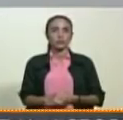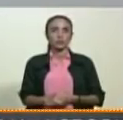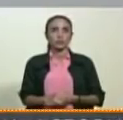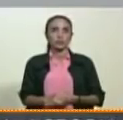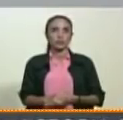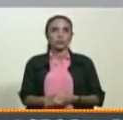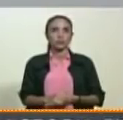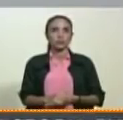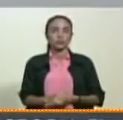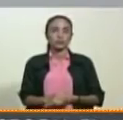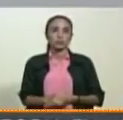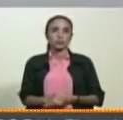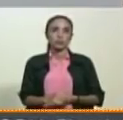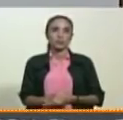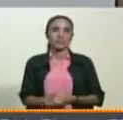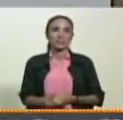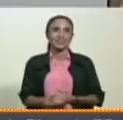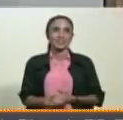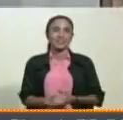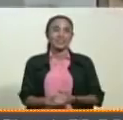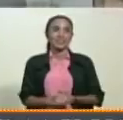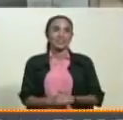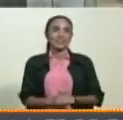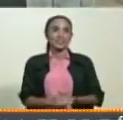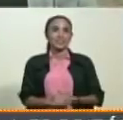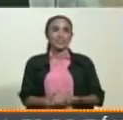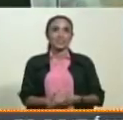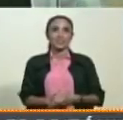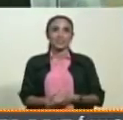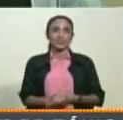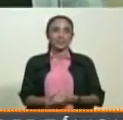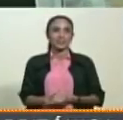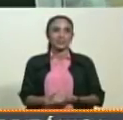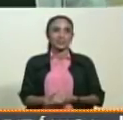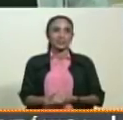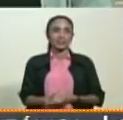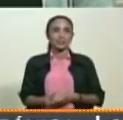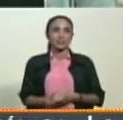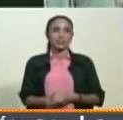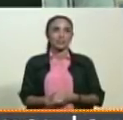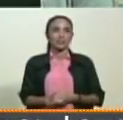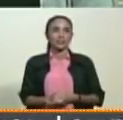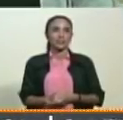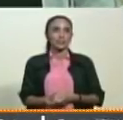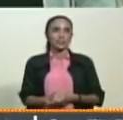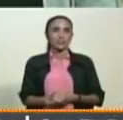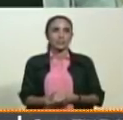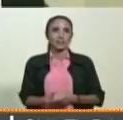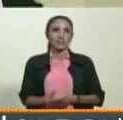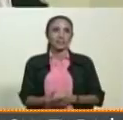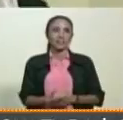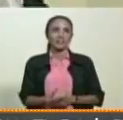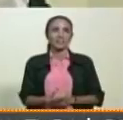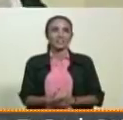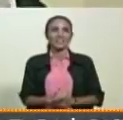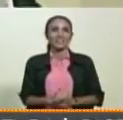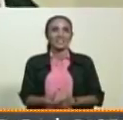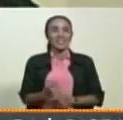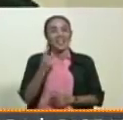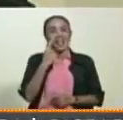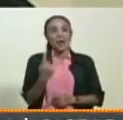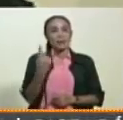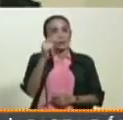posparto, y ahora con el parto humanizado, ¿no?, que le da tratamiento integral desde la primera